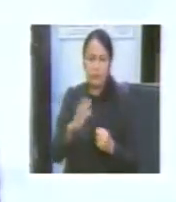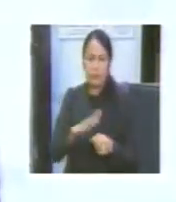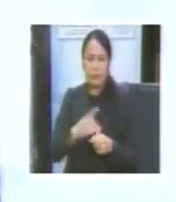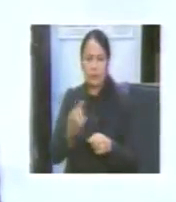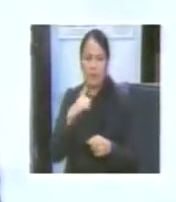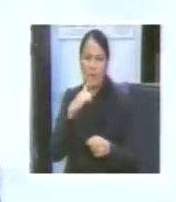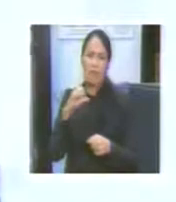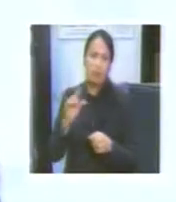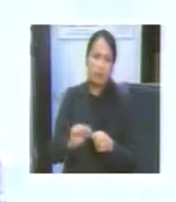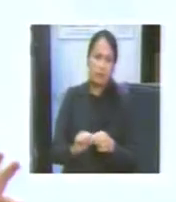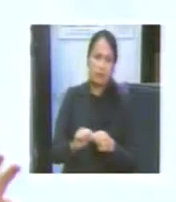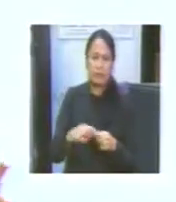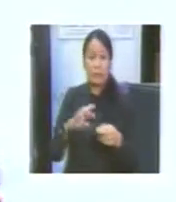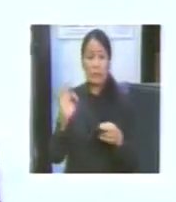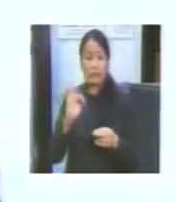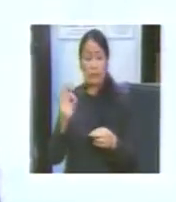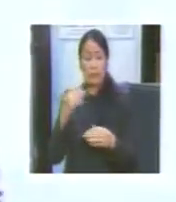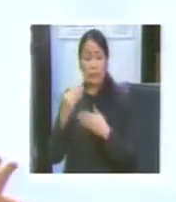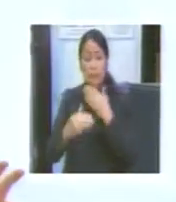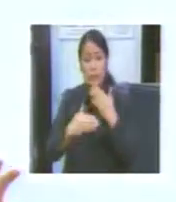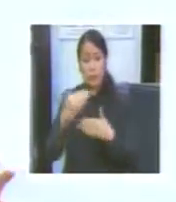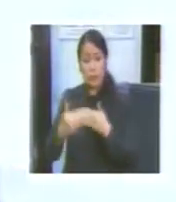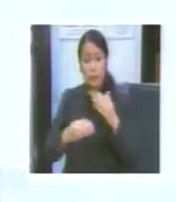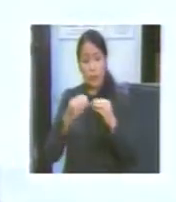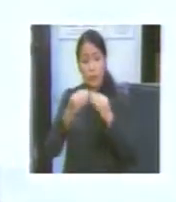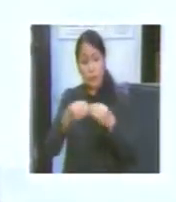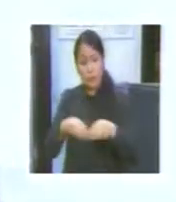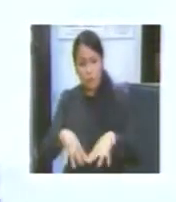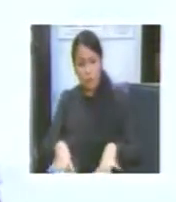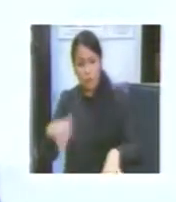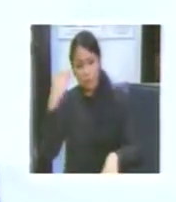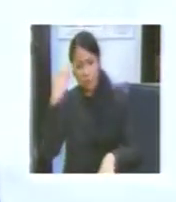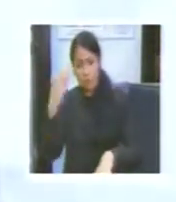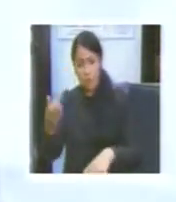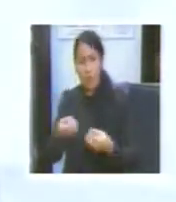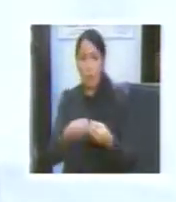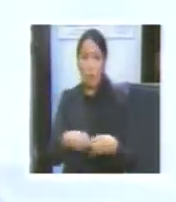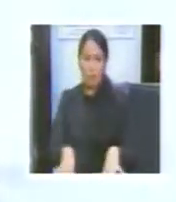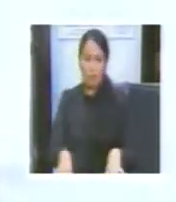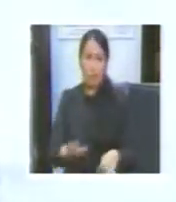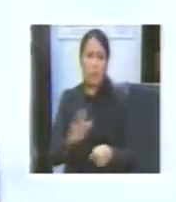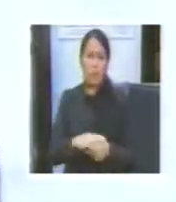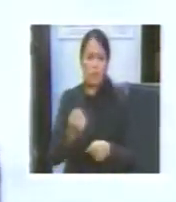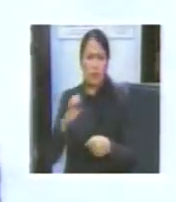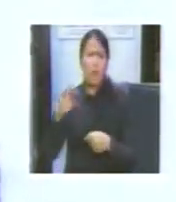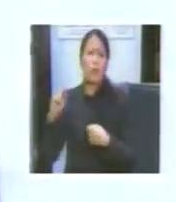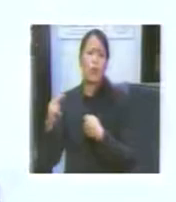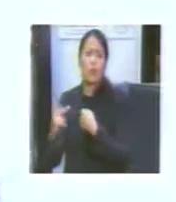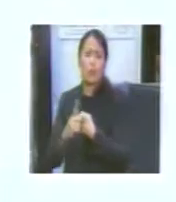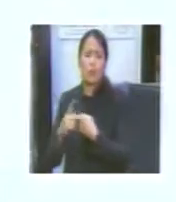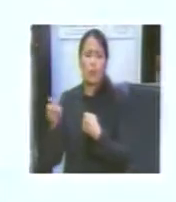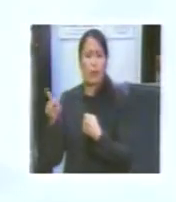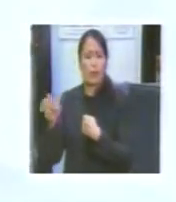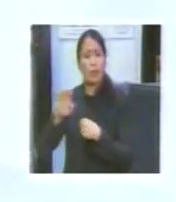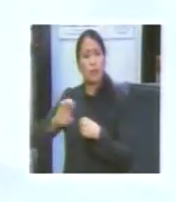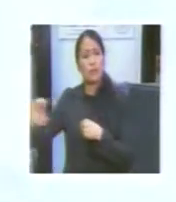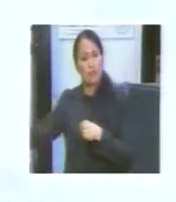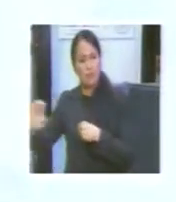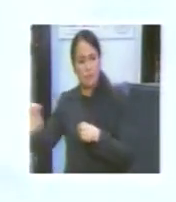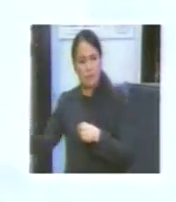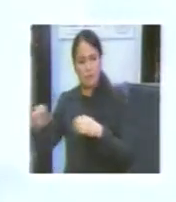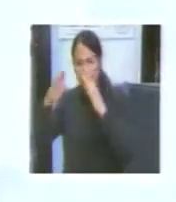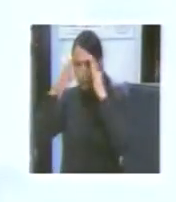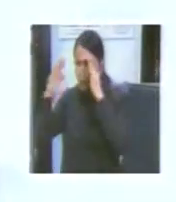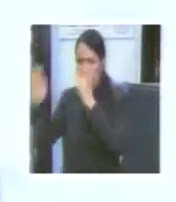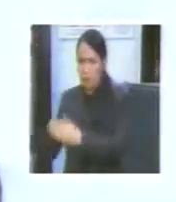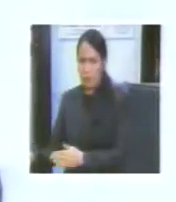merece, fuera perdiendo importancia en el tiempo. ¿Por qué? Porque Europa estaba gravitando hacia el este, Europa estaba metida